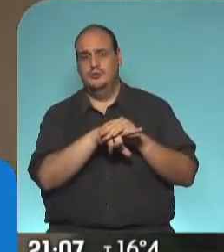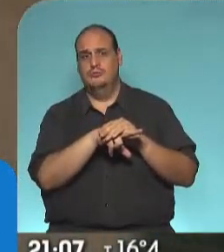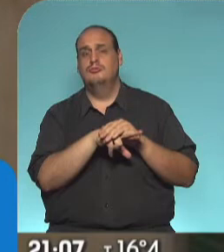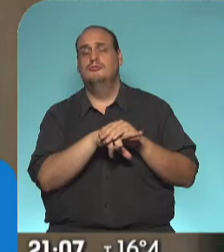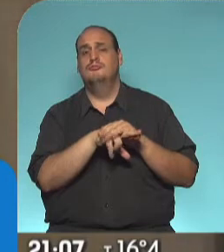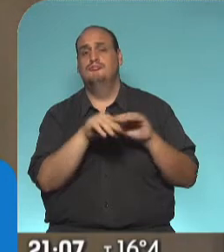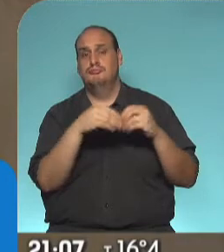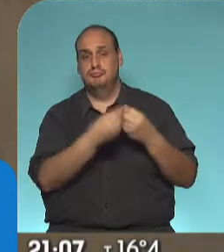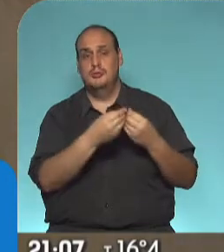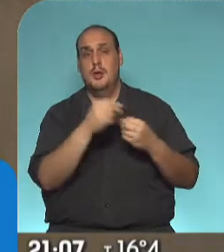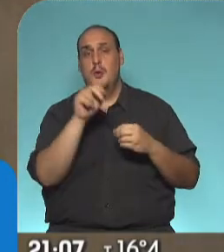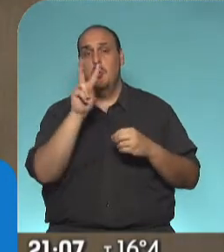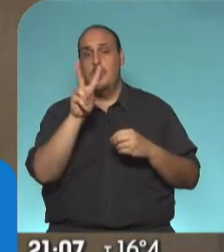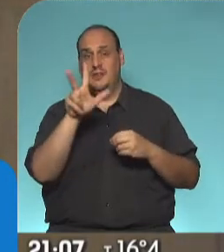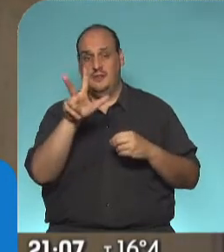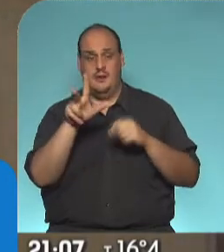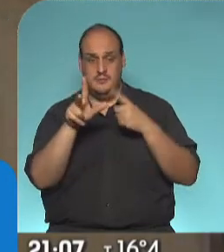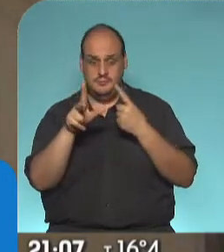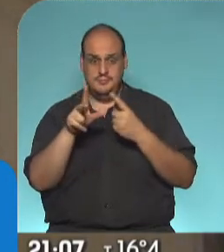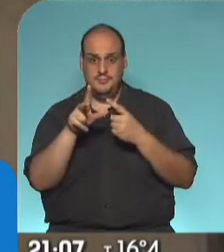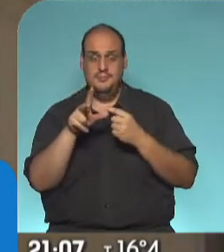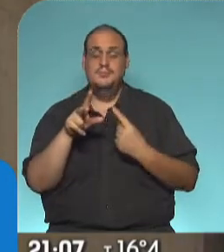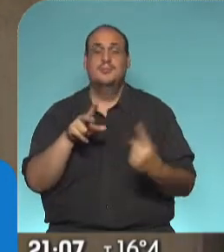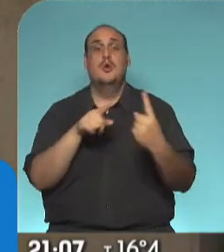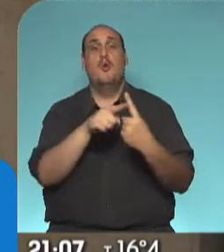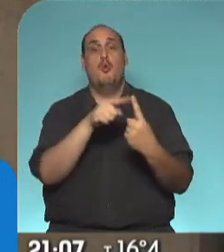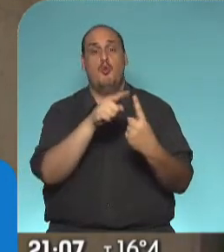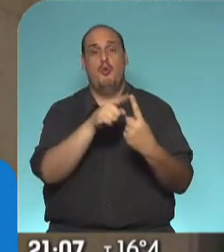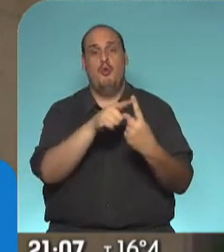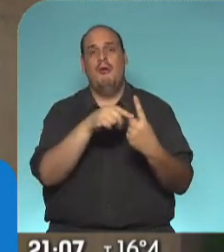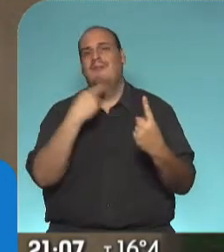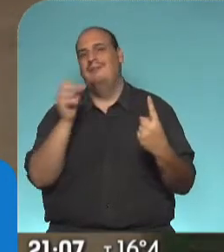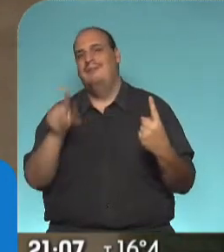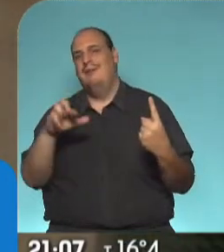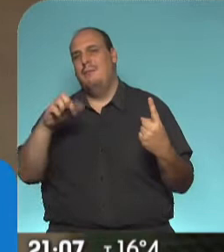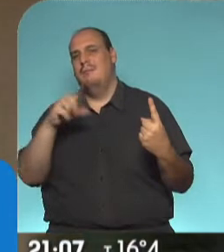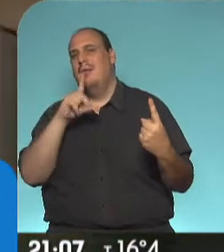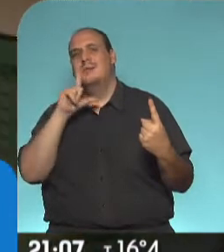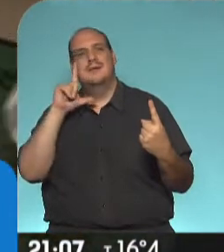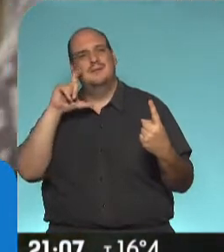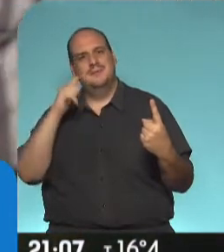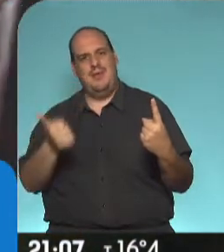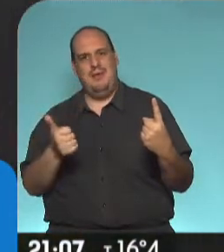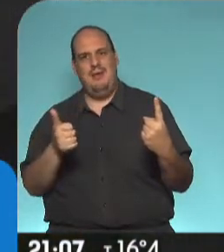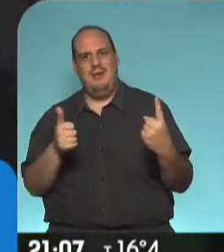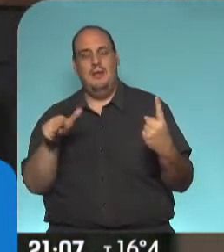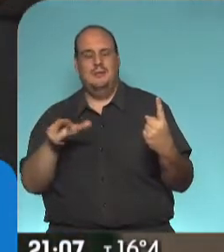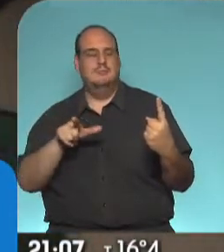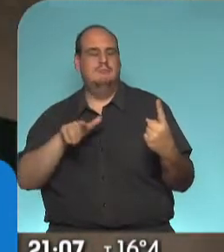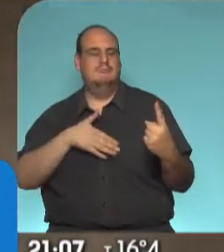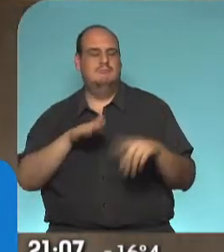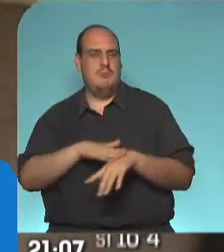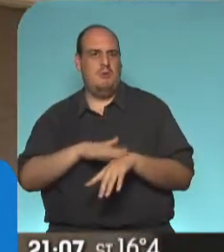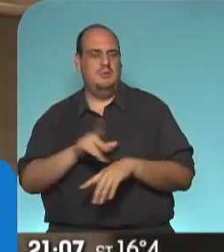es papá de Patricia. Patricia nos acompaña en este momento, en este profundo momento de dolor para